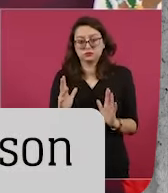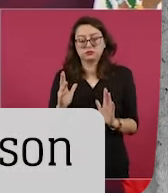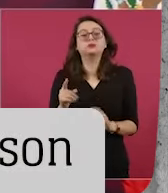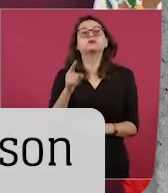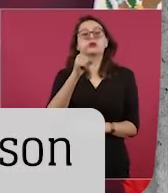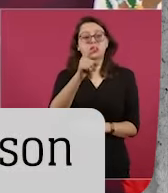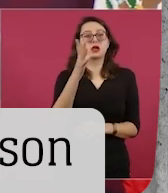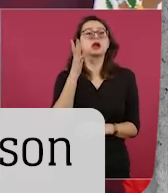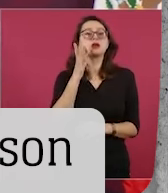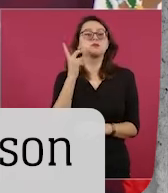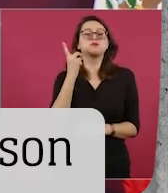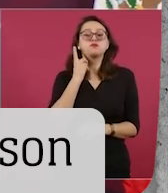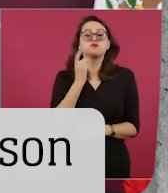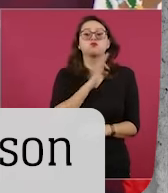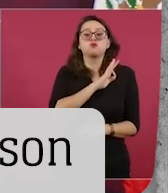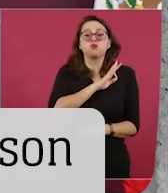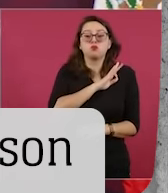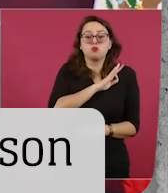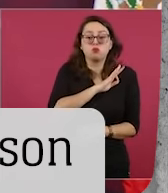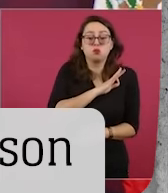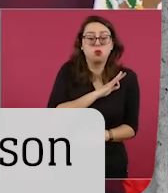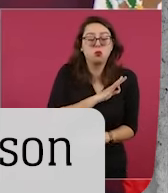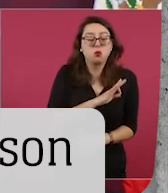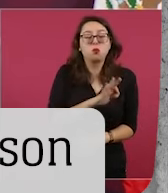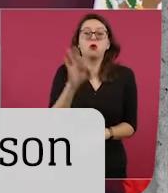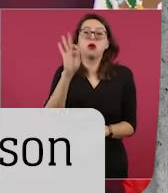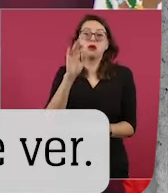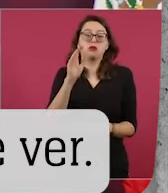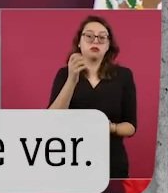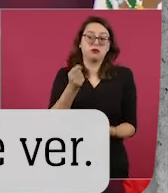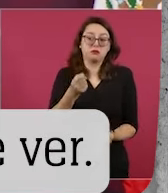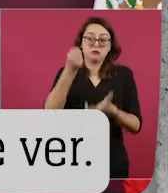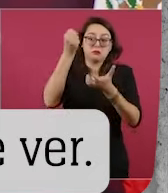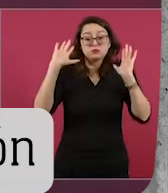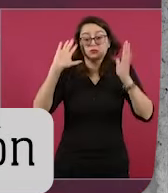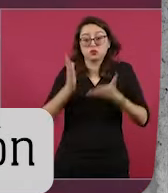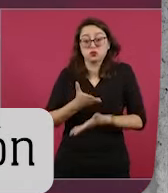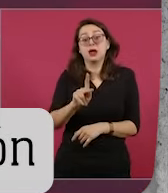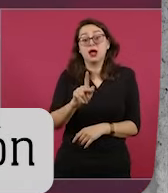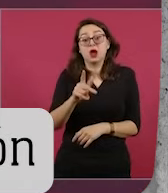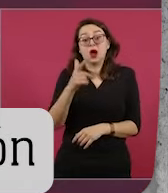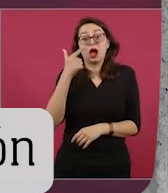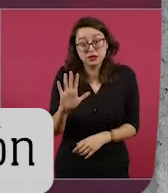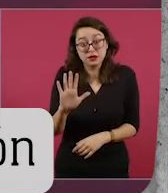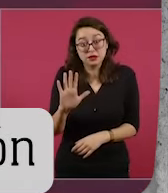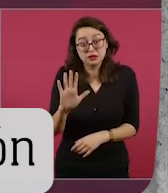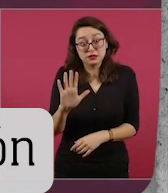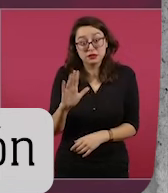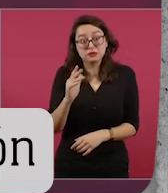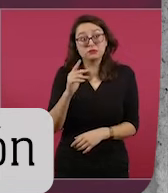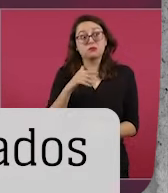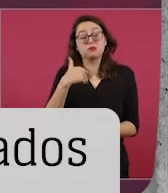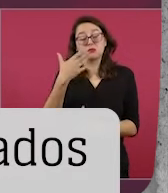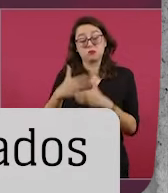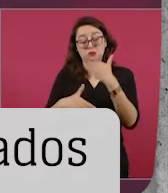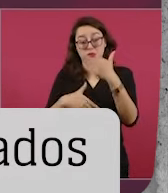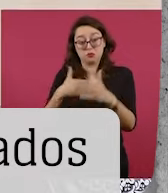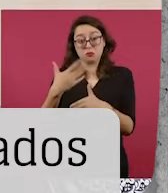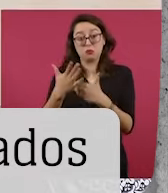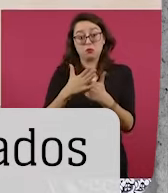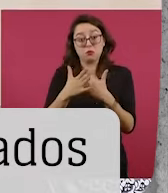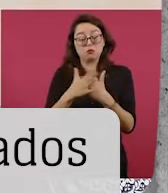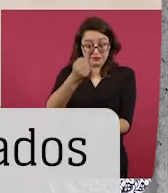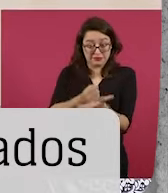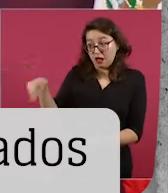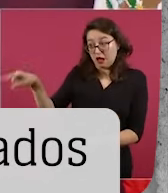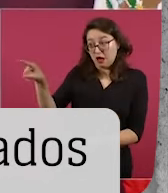tiene facultad, pero son capaces, y es lo que hay que ver, si aceptan la decisión de la Cámara